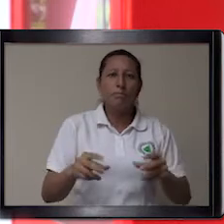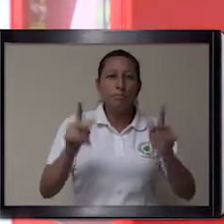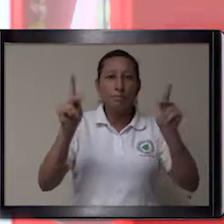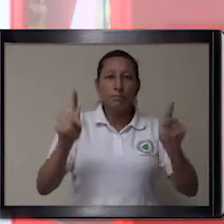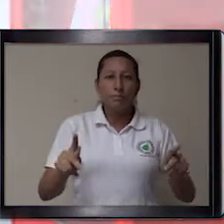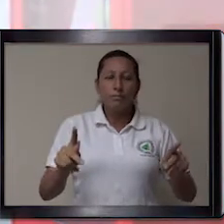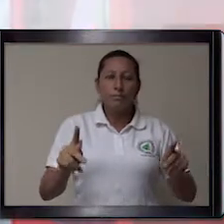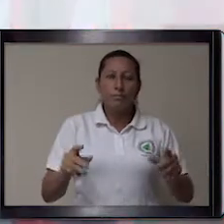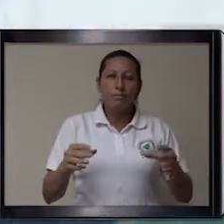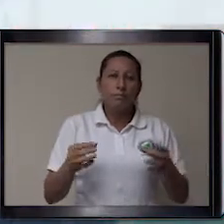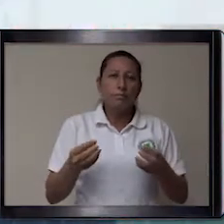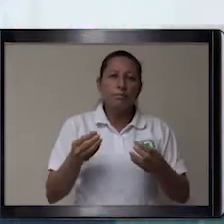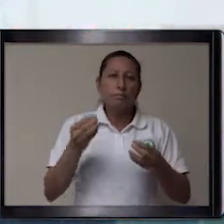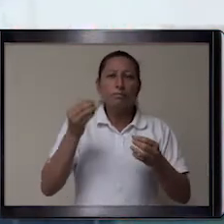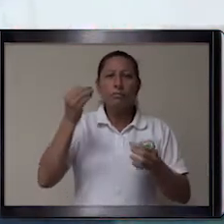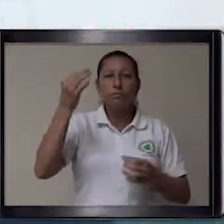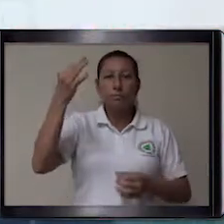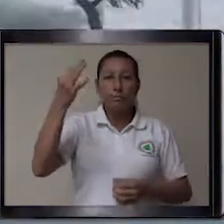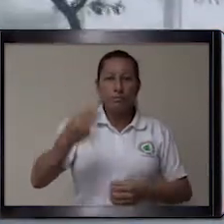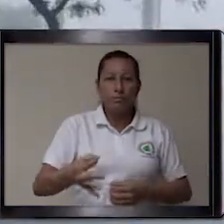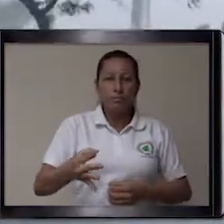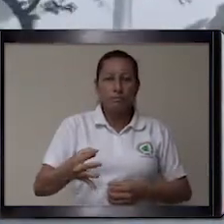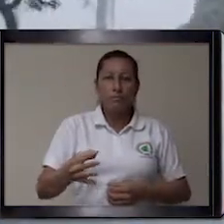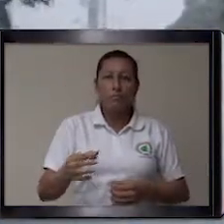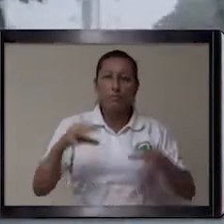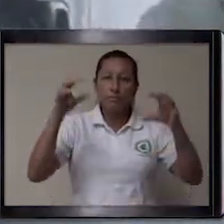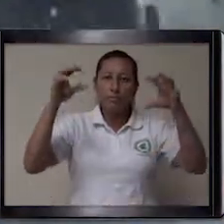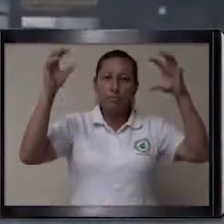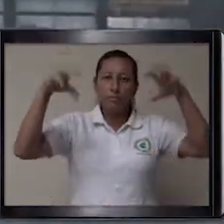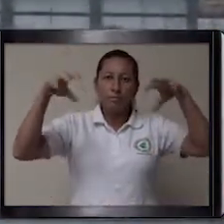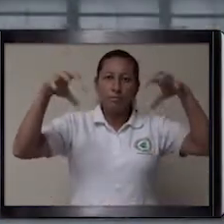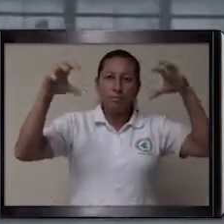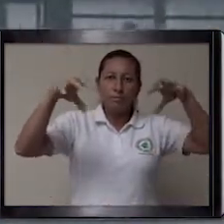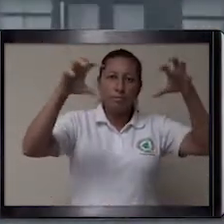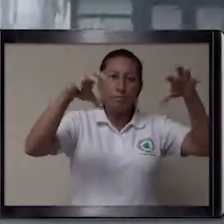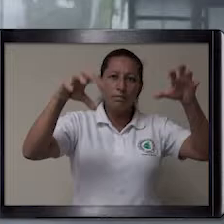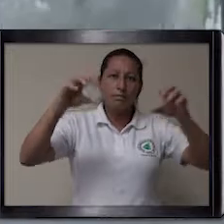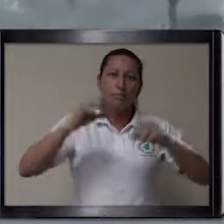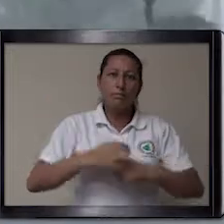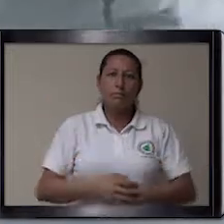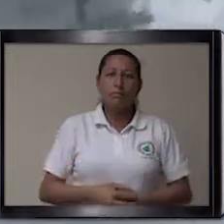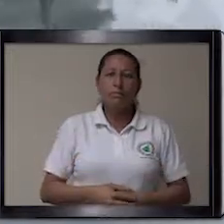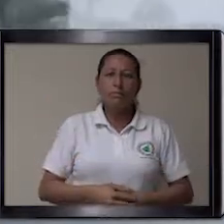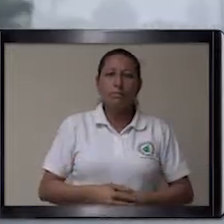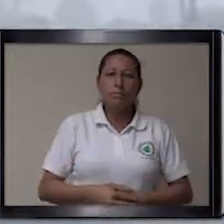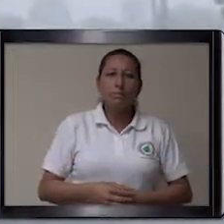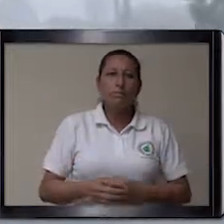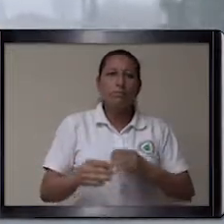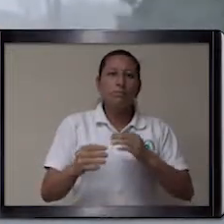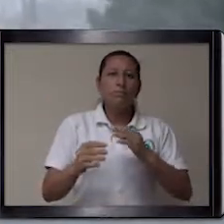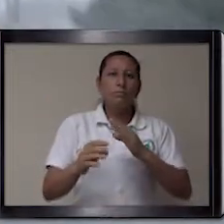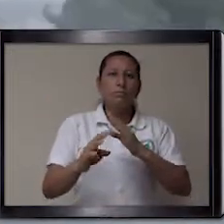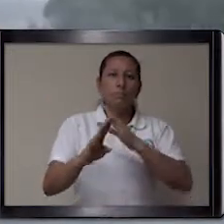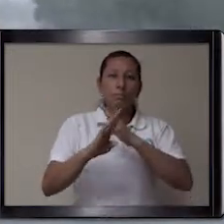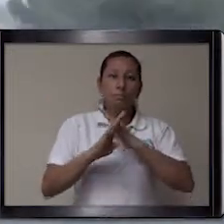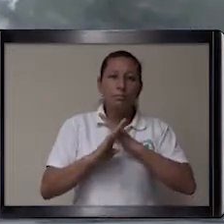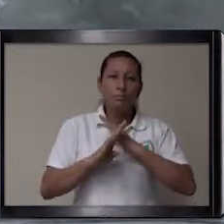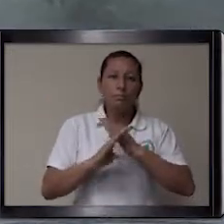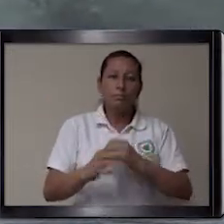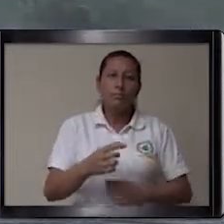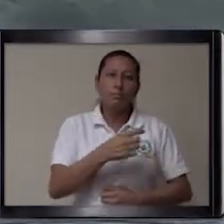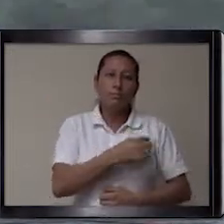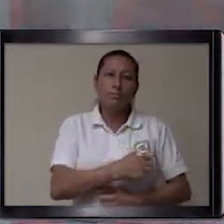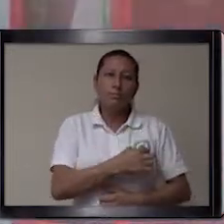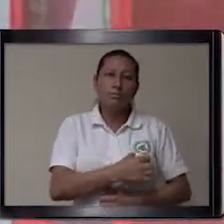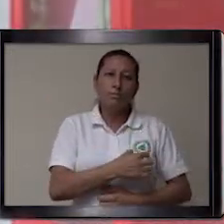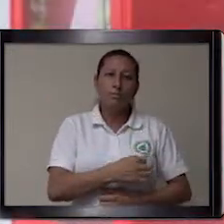para la llegada del periodo lluvioso. Para nosotros es muy importante y nuestro gobierno nos ha orientado en estos procesos de trabajar lo que es la